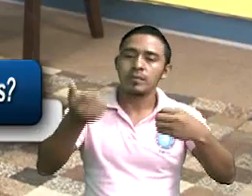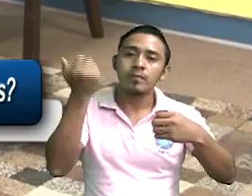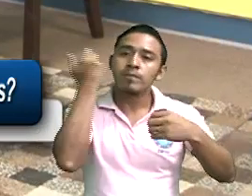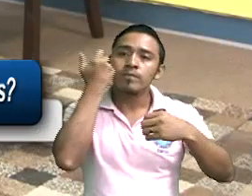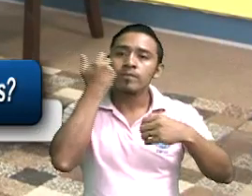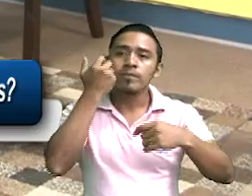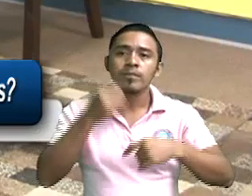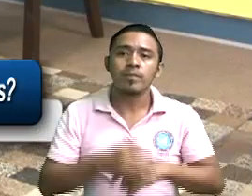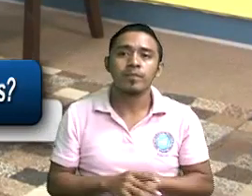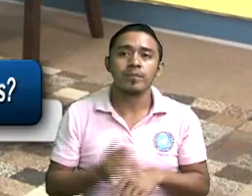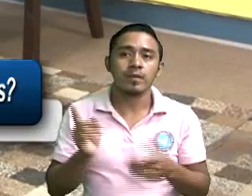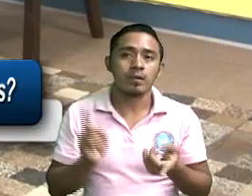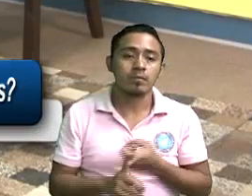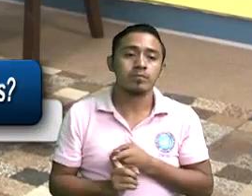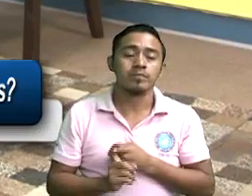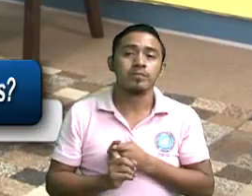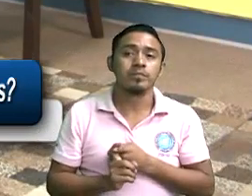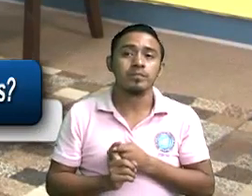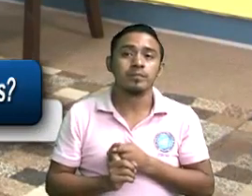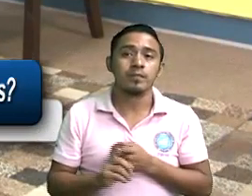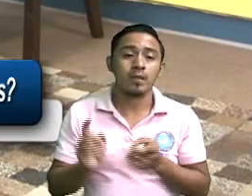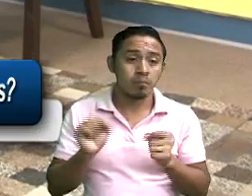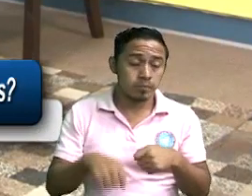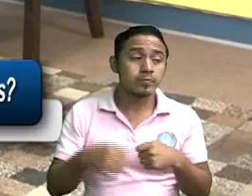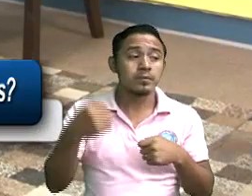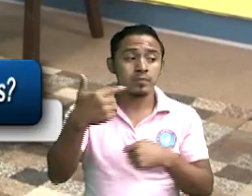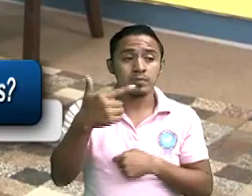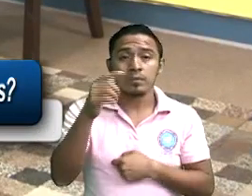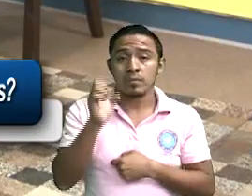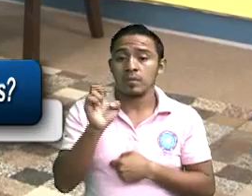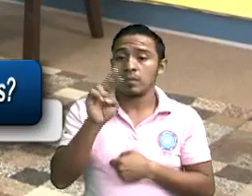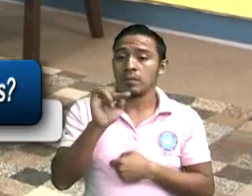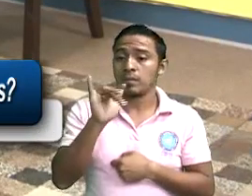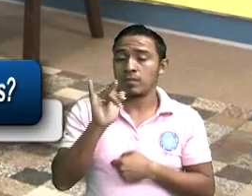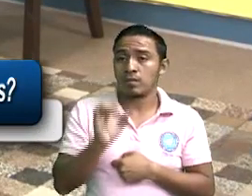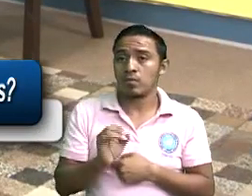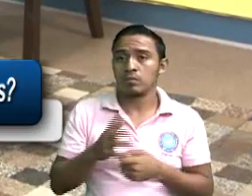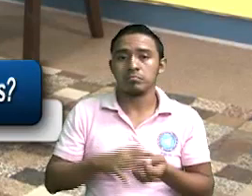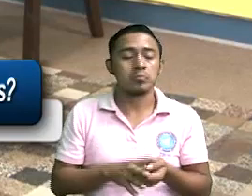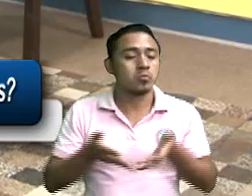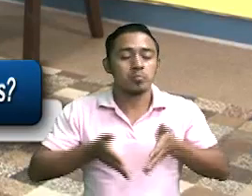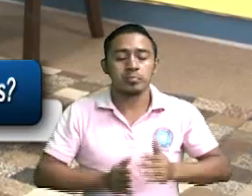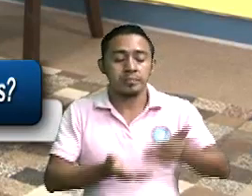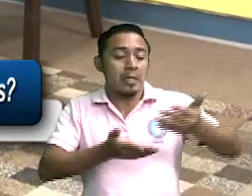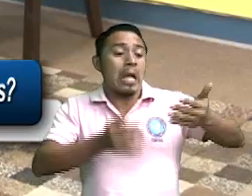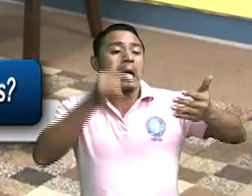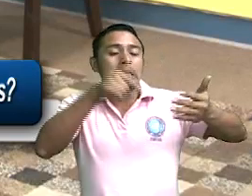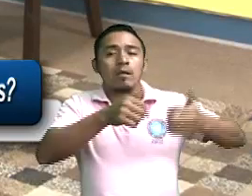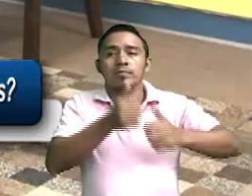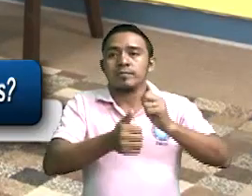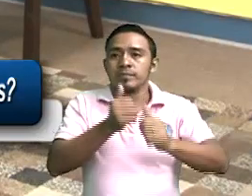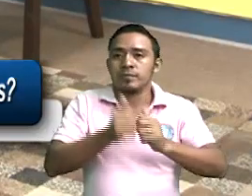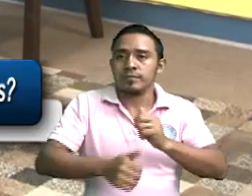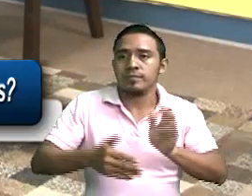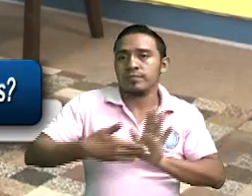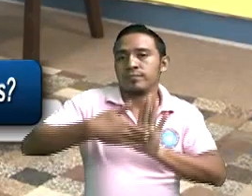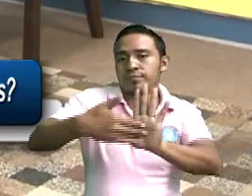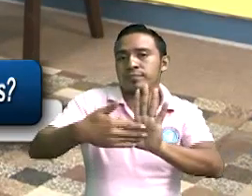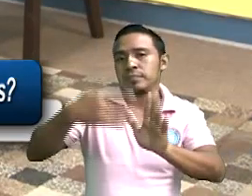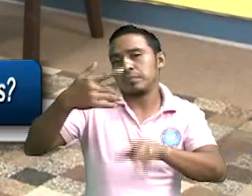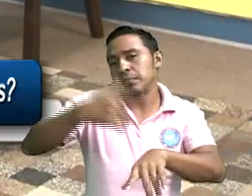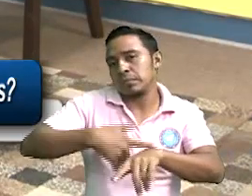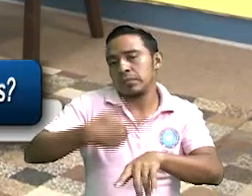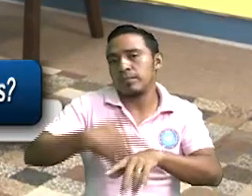enfermedades y pueden haber causas genéticas, es decir, el paciente ya viene con el problema y se va a expresar a alguna